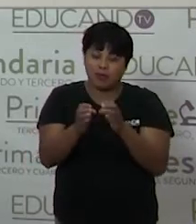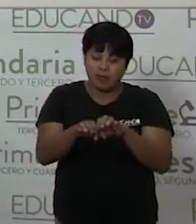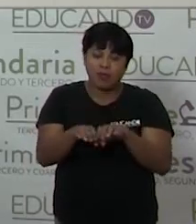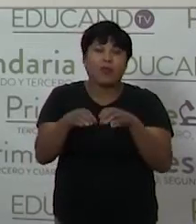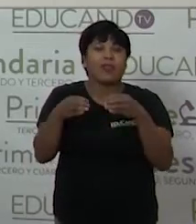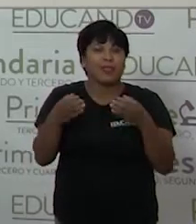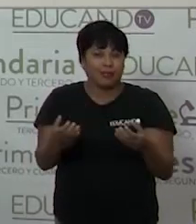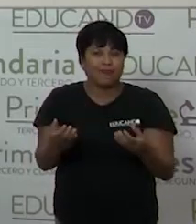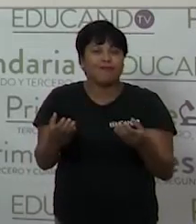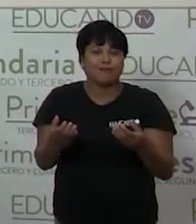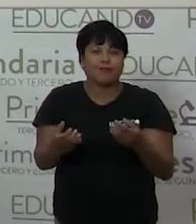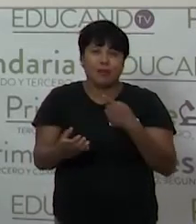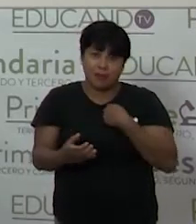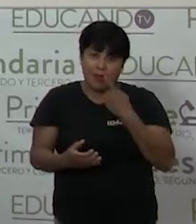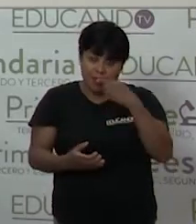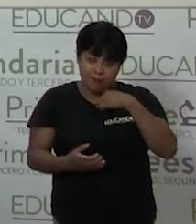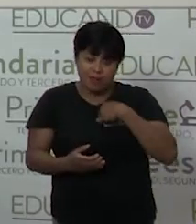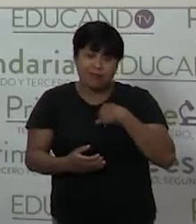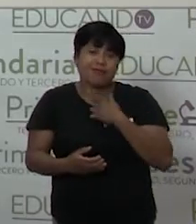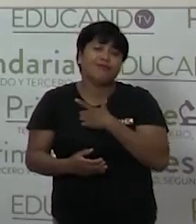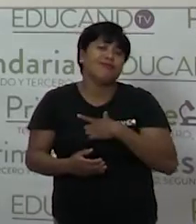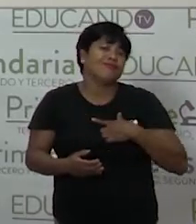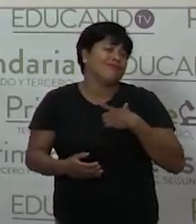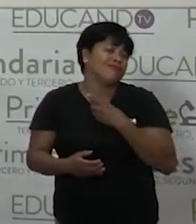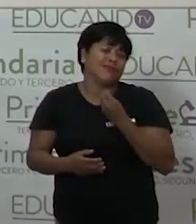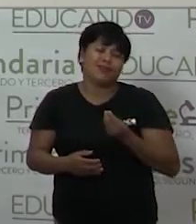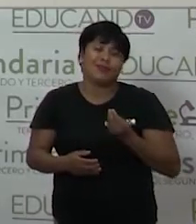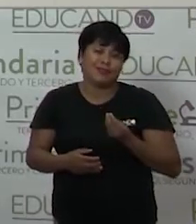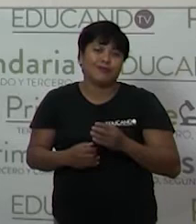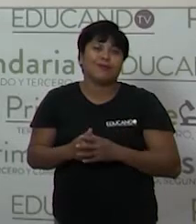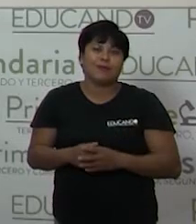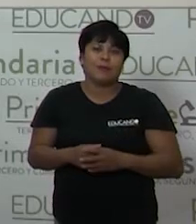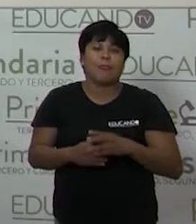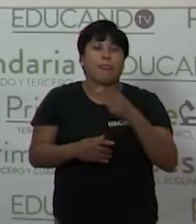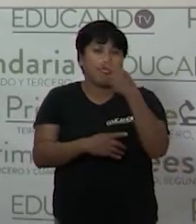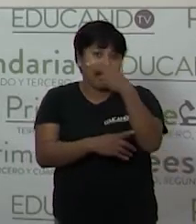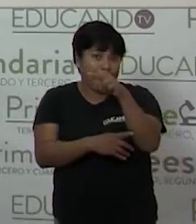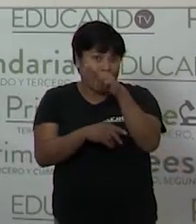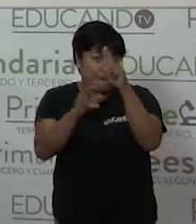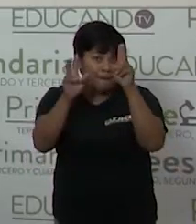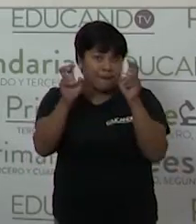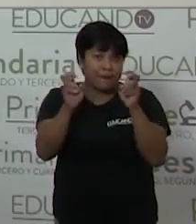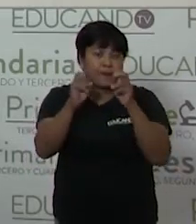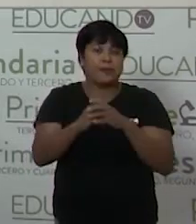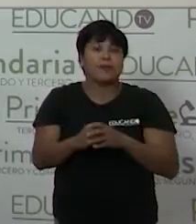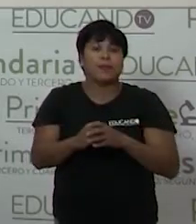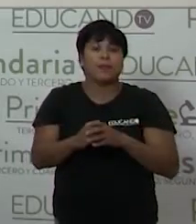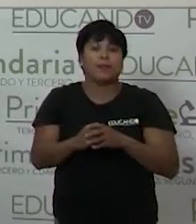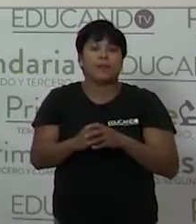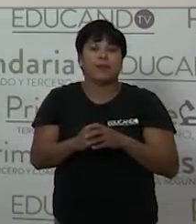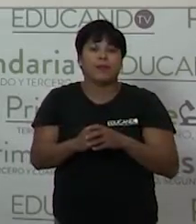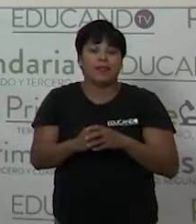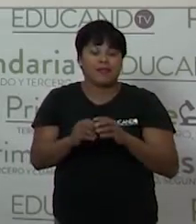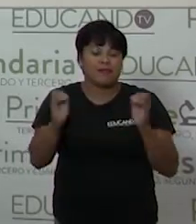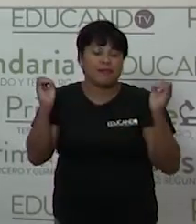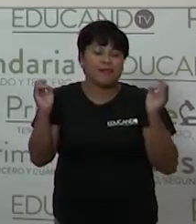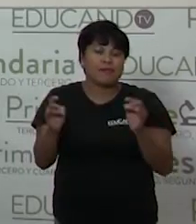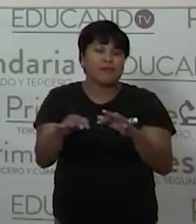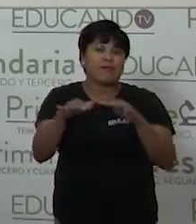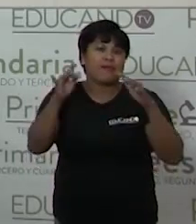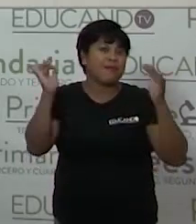cuentos también lo personal me gusta bastante se llama ta ta ta ta